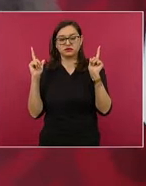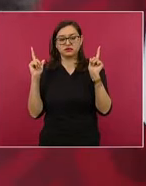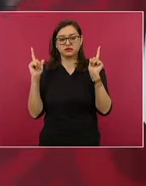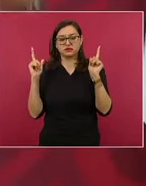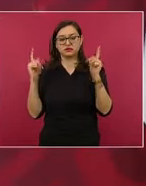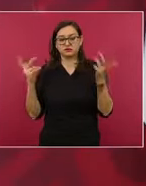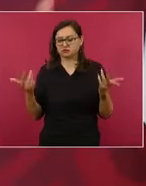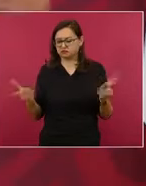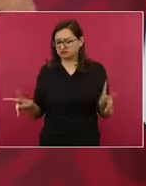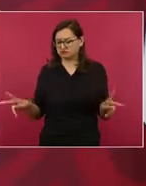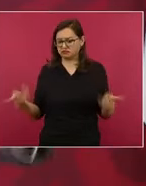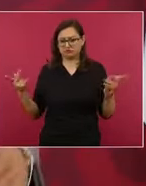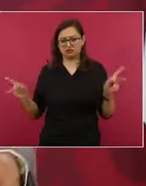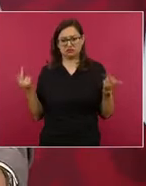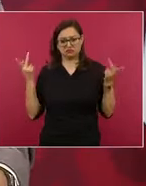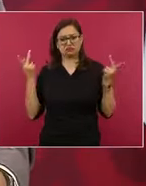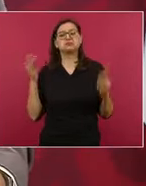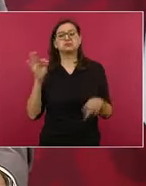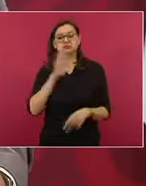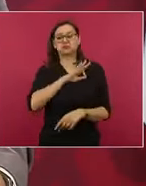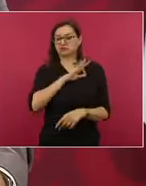y los puso al mercado